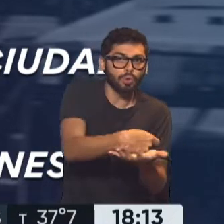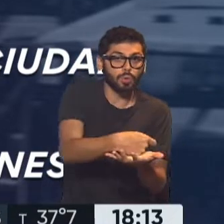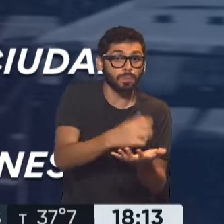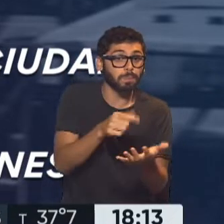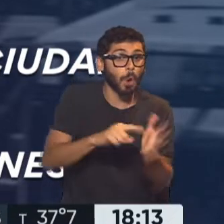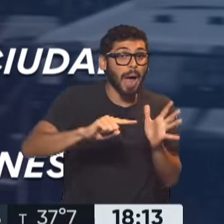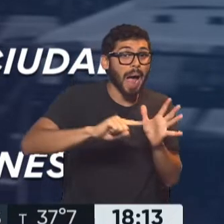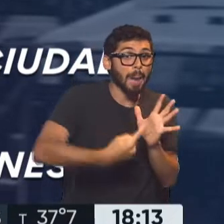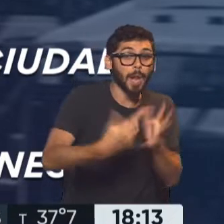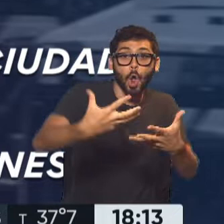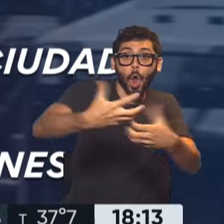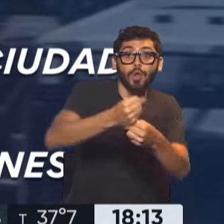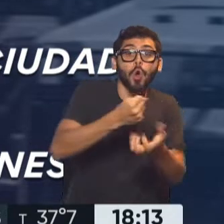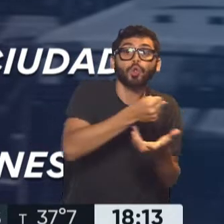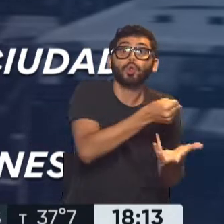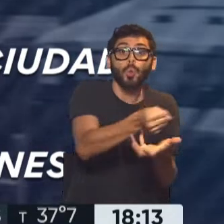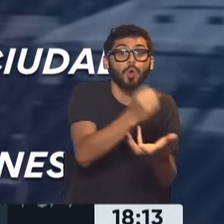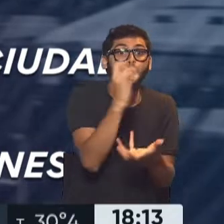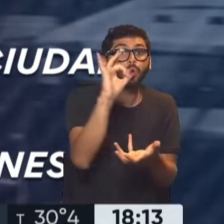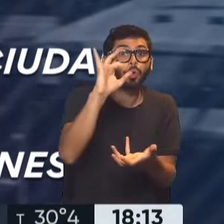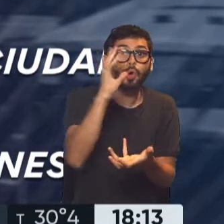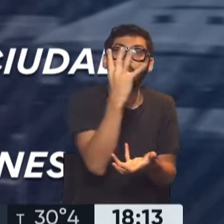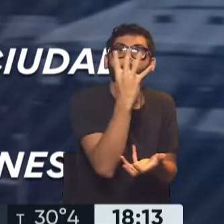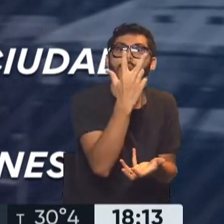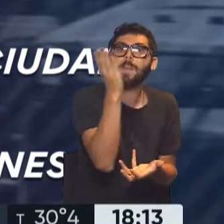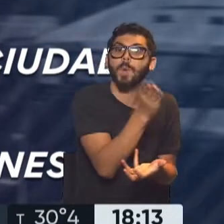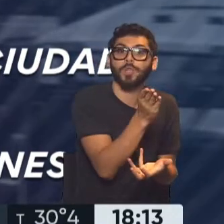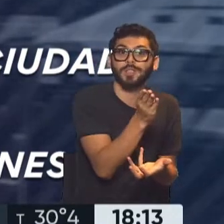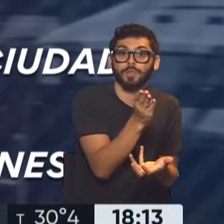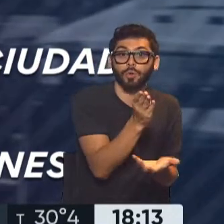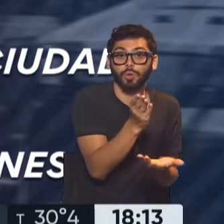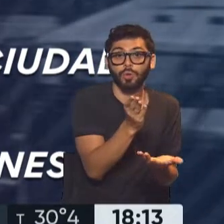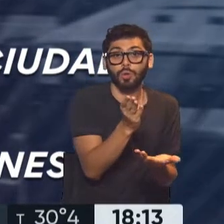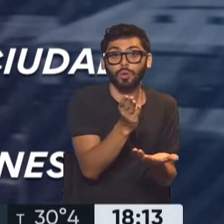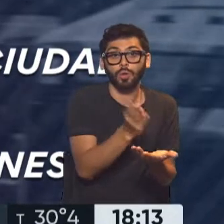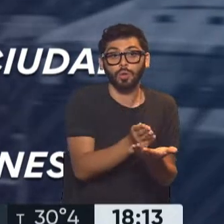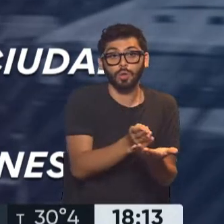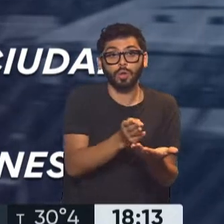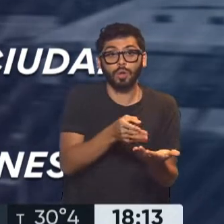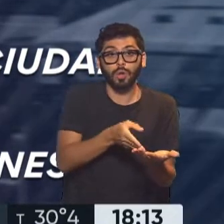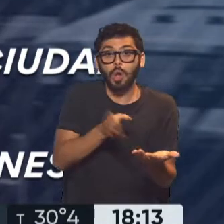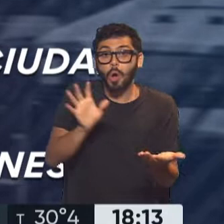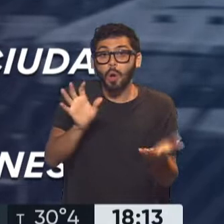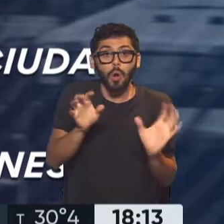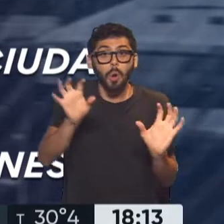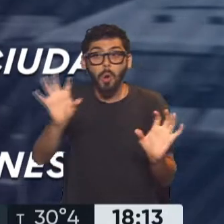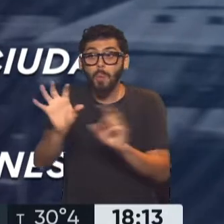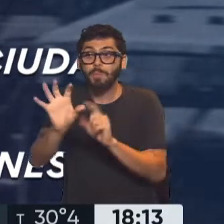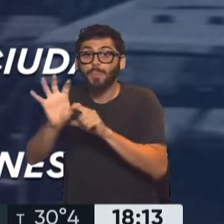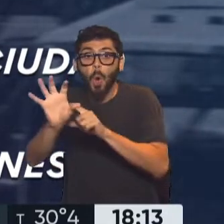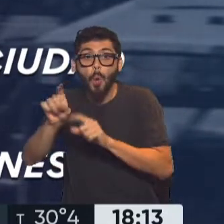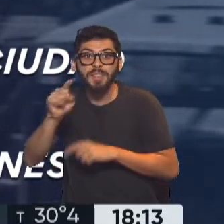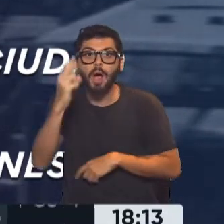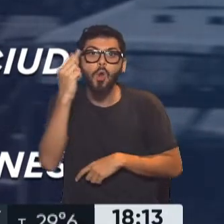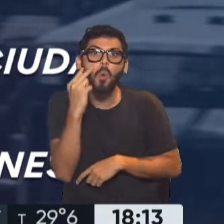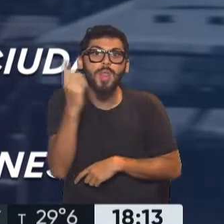los subsidios de sus colectivos, mientras la provincia de Buenos Aires, al lado, paga el 91%. Déjame recordar un dato para federalizar,